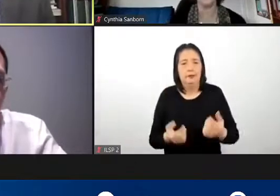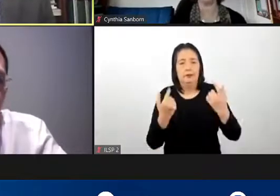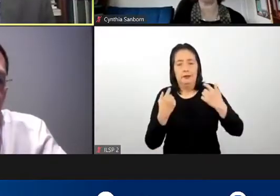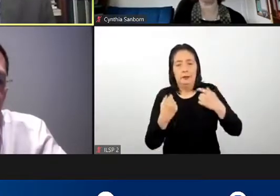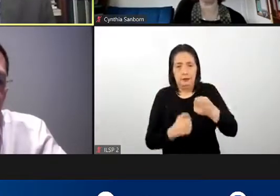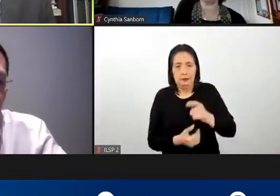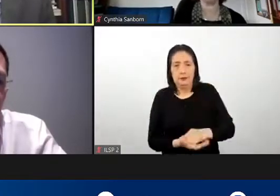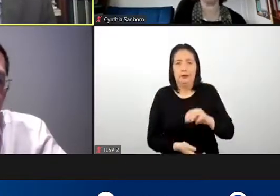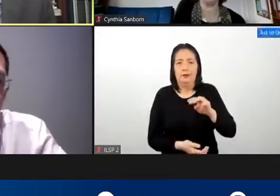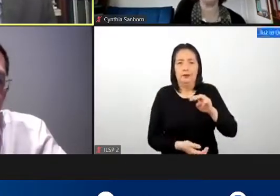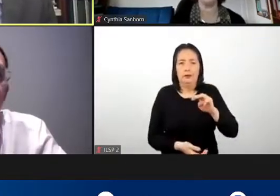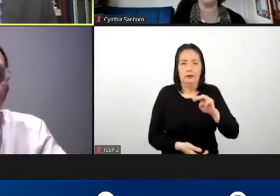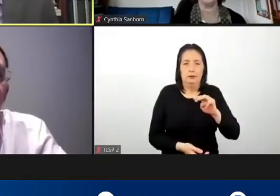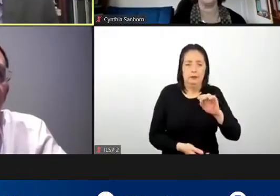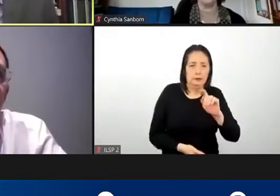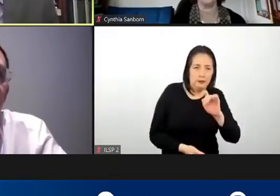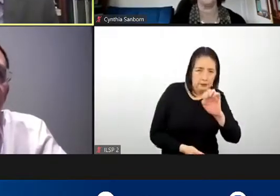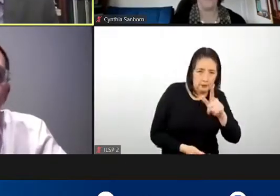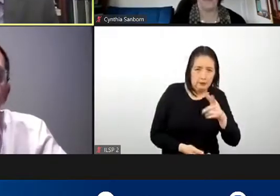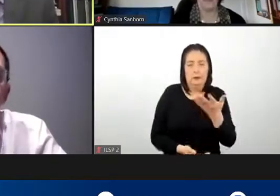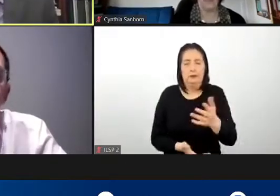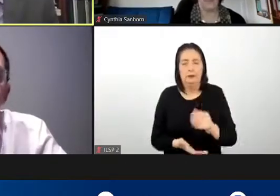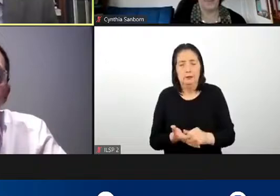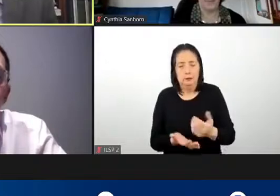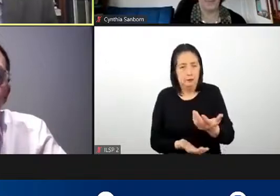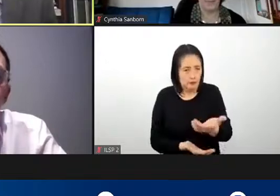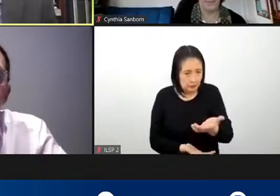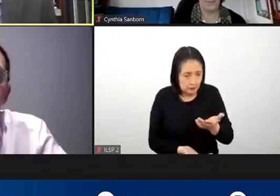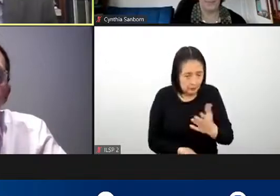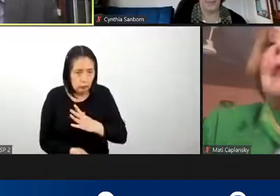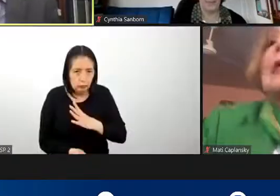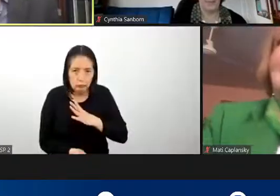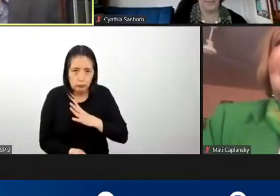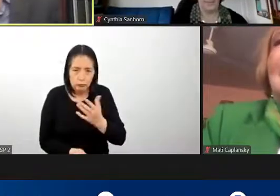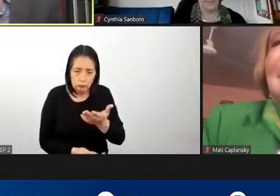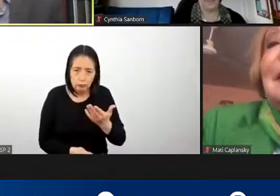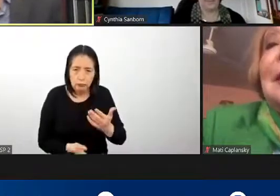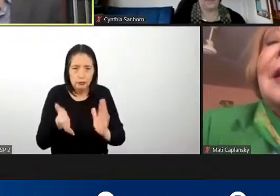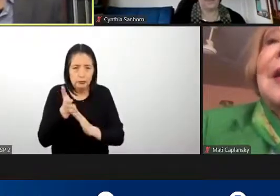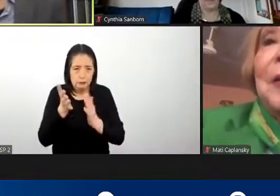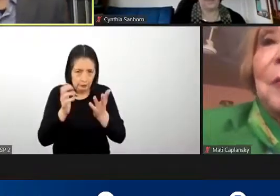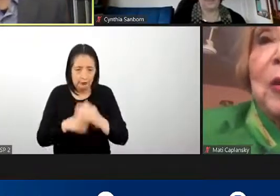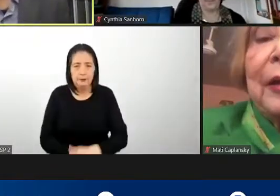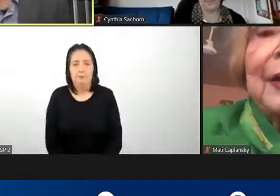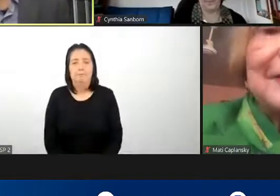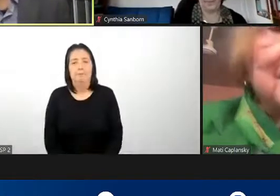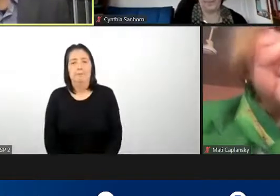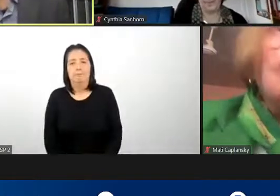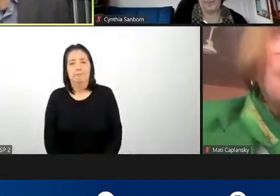Matilde Kaplansky por 15 minutos. Adelante, doctora, un gusto recibirla en la Defensoría del Pueblo.